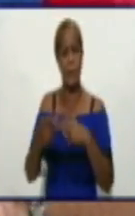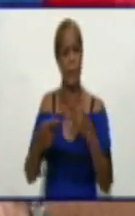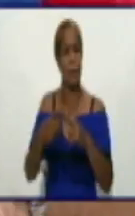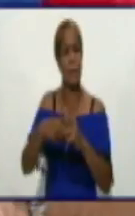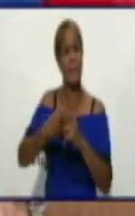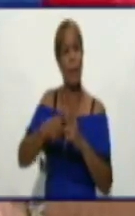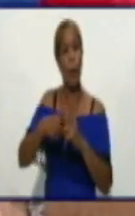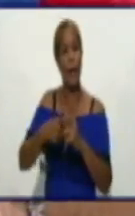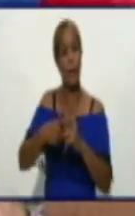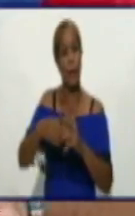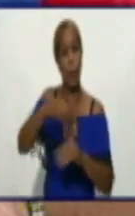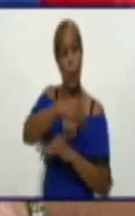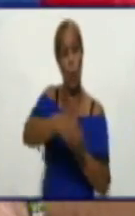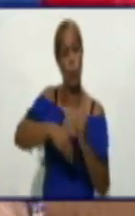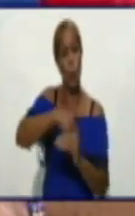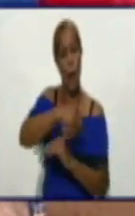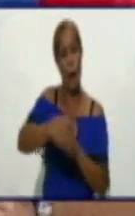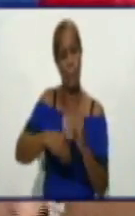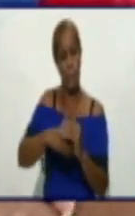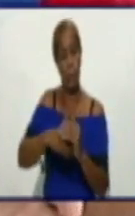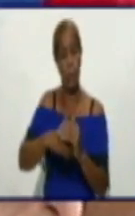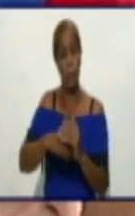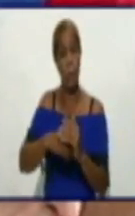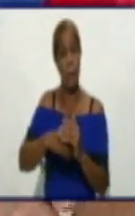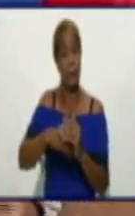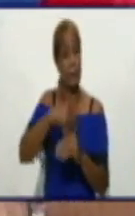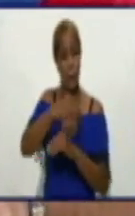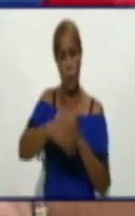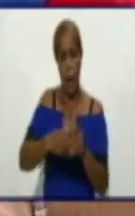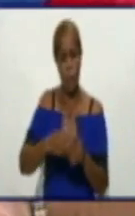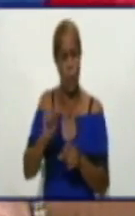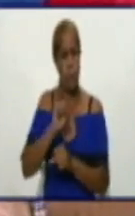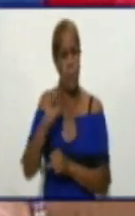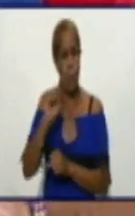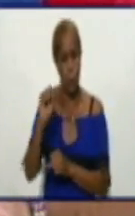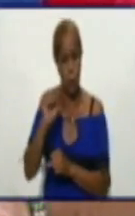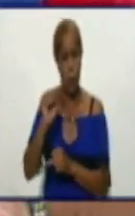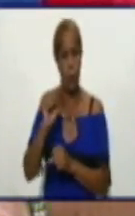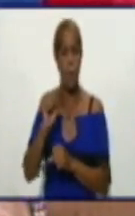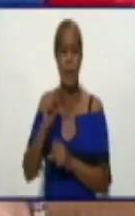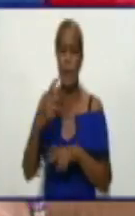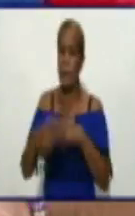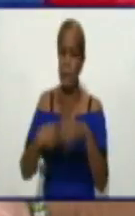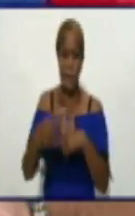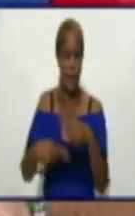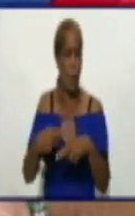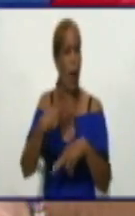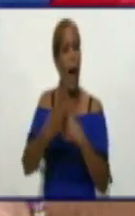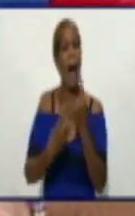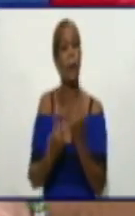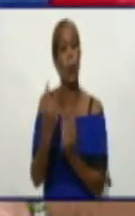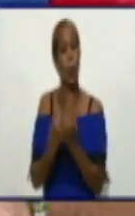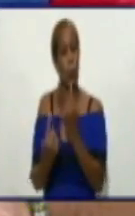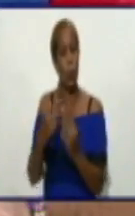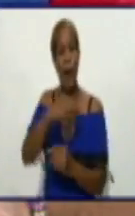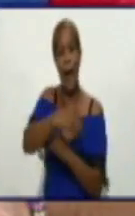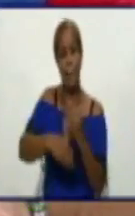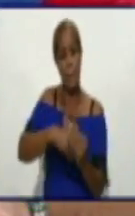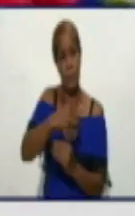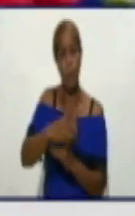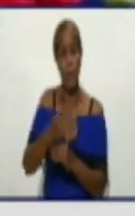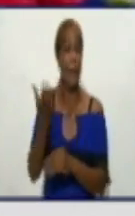que no son las que diseñó el fabricante, le hicieron un cambio de motor, hicieron alguna transformación que antes se permitía por